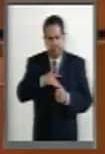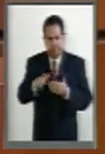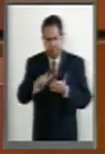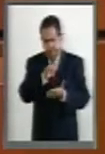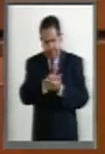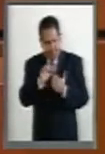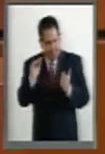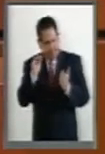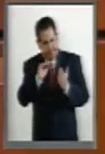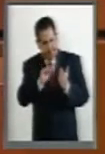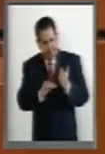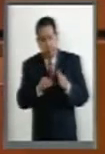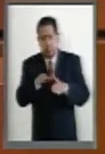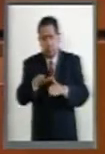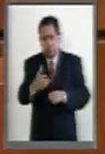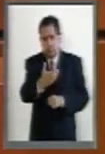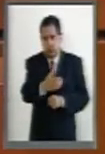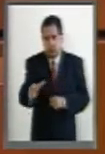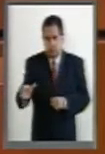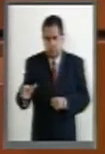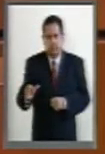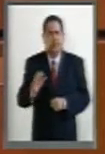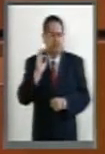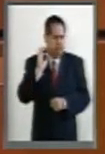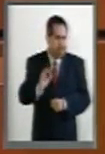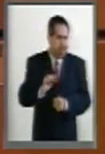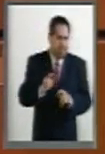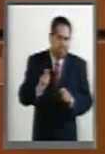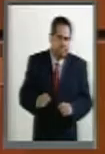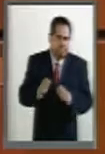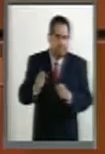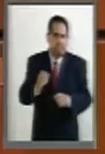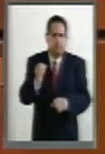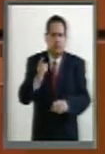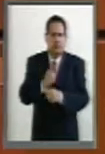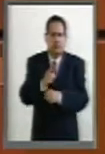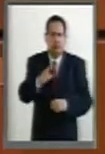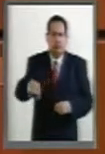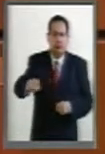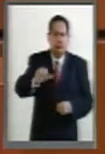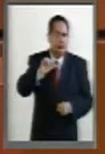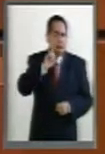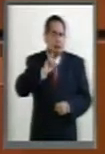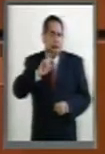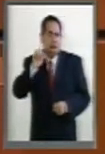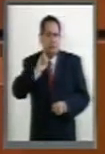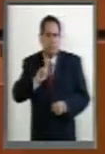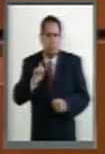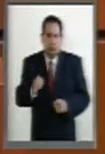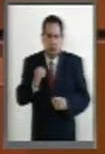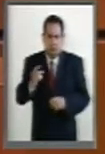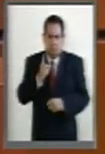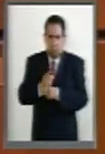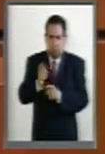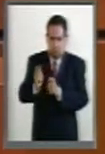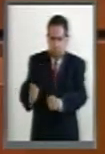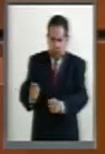jurídico agrario, poderle dar la oportunidad a las mujeres. En